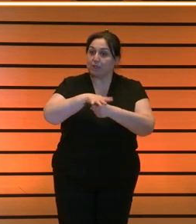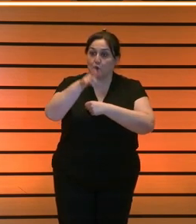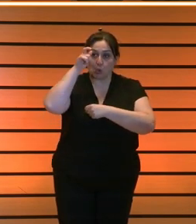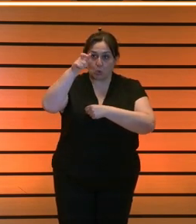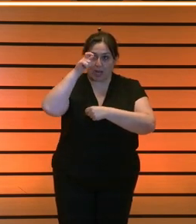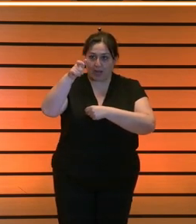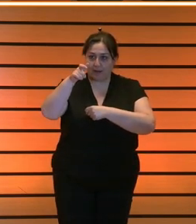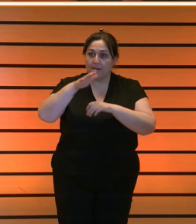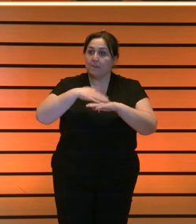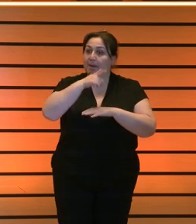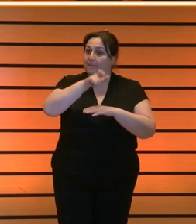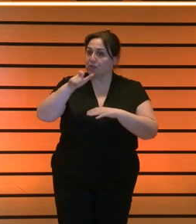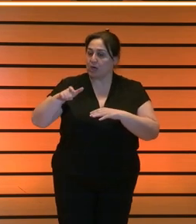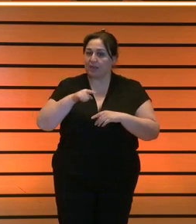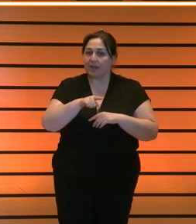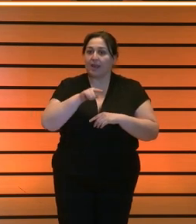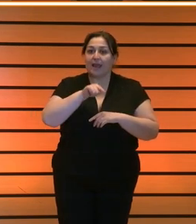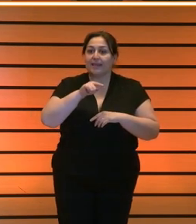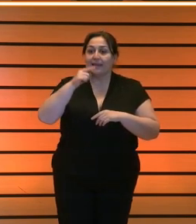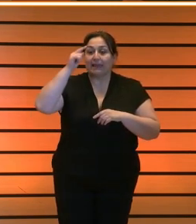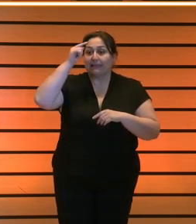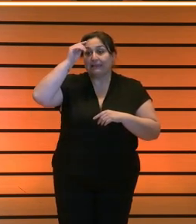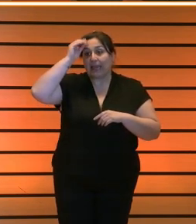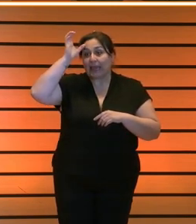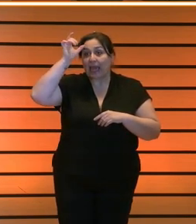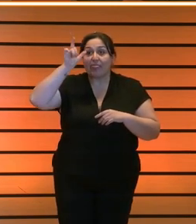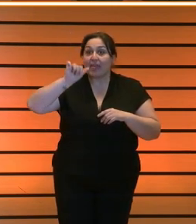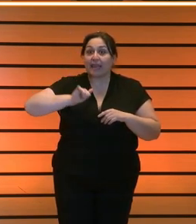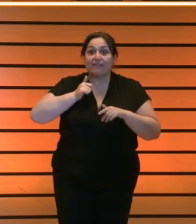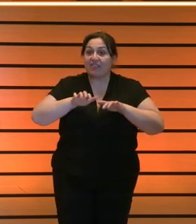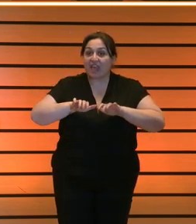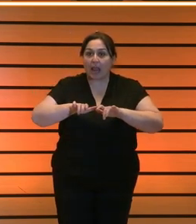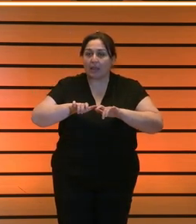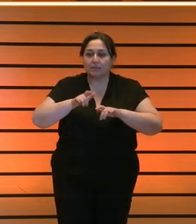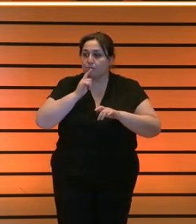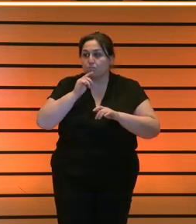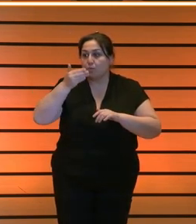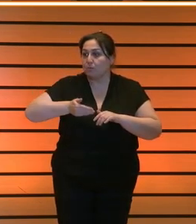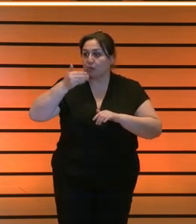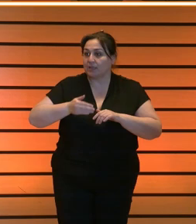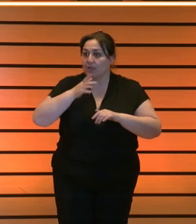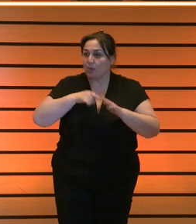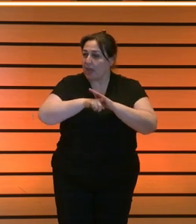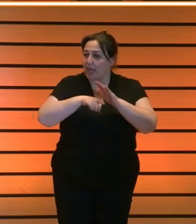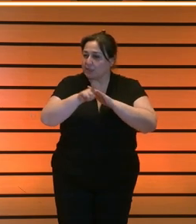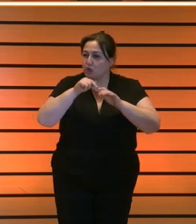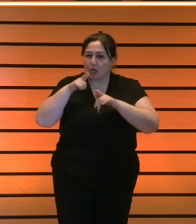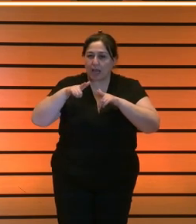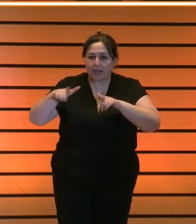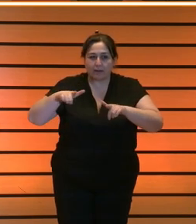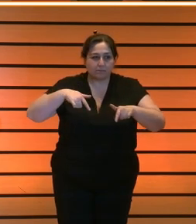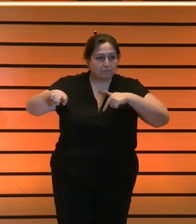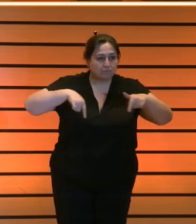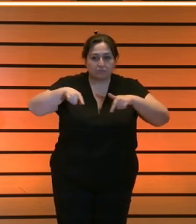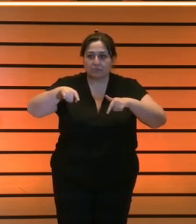personalizarle hay la Inteligencia artificial es clave puede gestionar las flotas tenemos bueno las organizaciones que hay